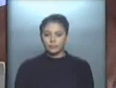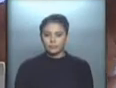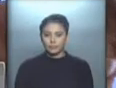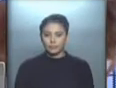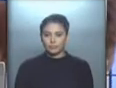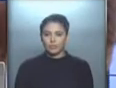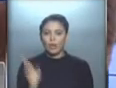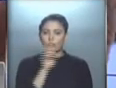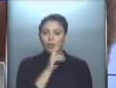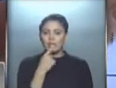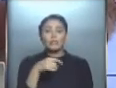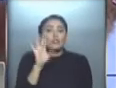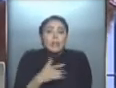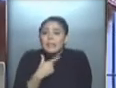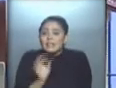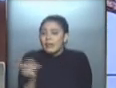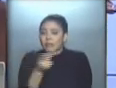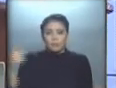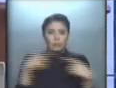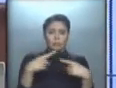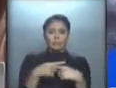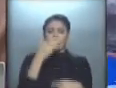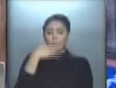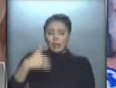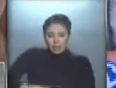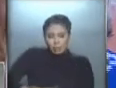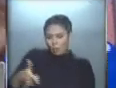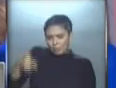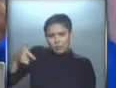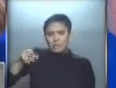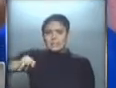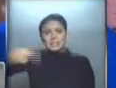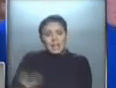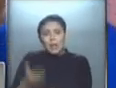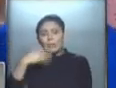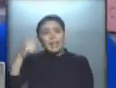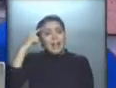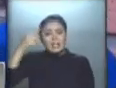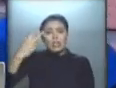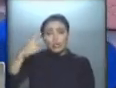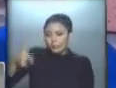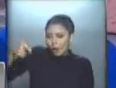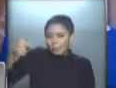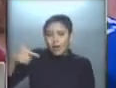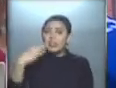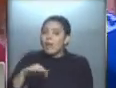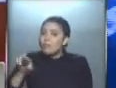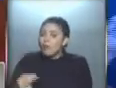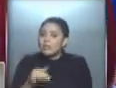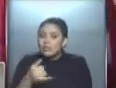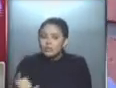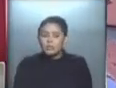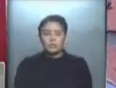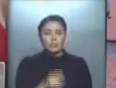lo único que sé que discutieron y le pegó un tiro en el estómago seca y después les pega dos tiros en la cabeza que ella se tenía que morir